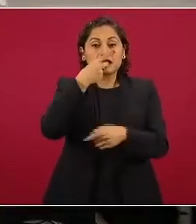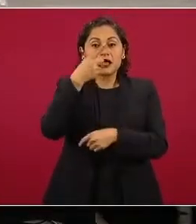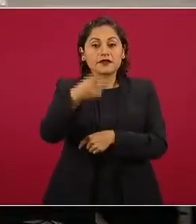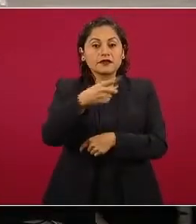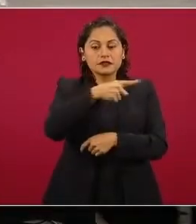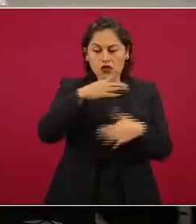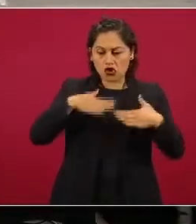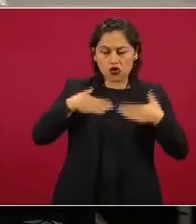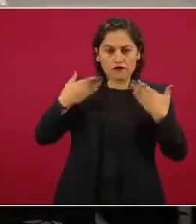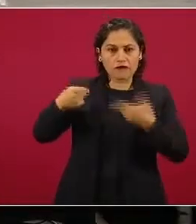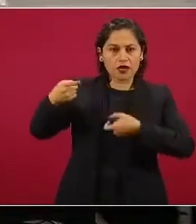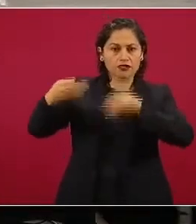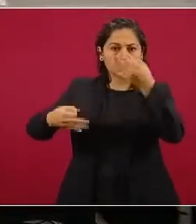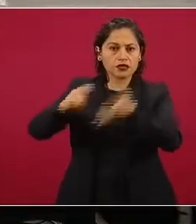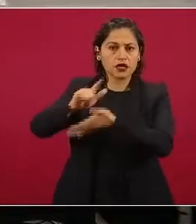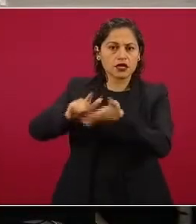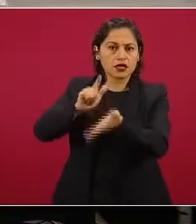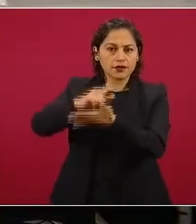Usted.